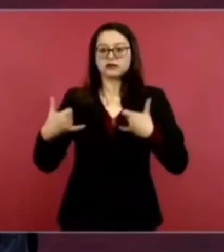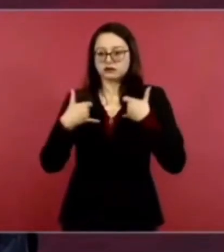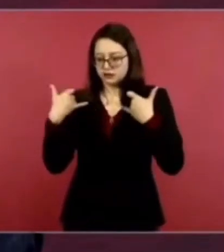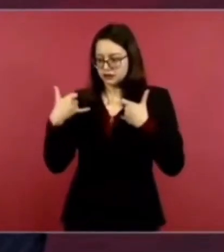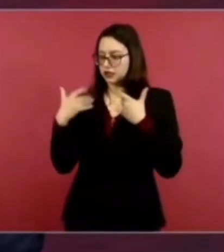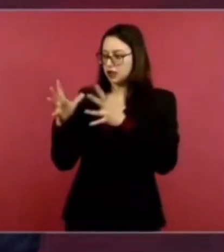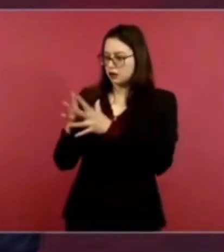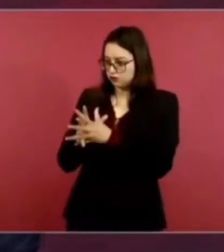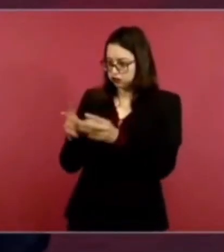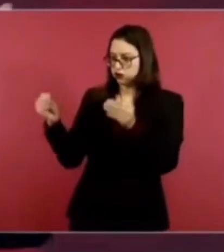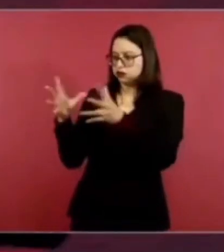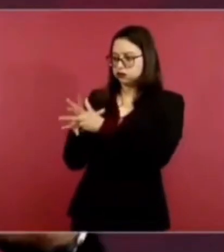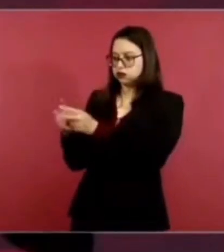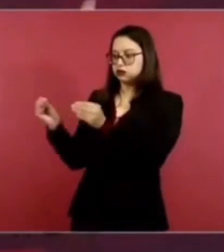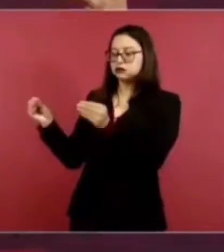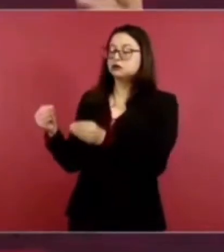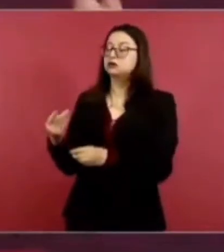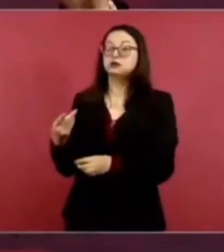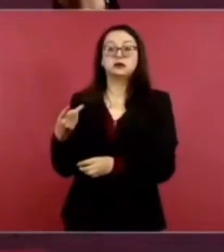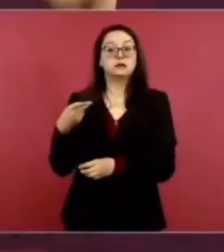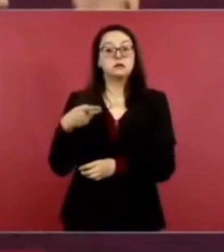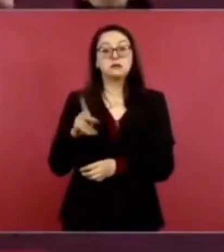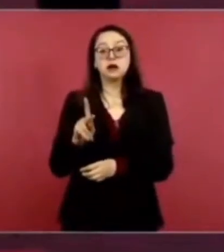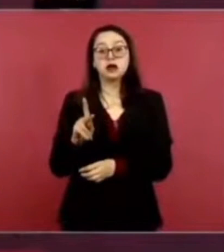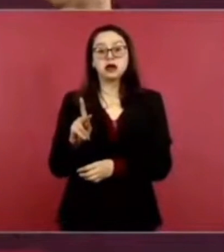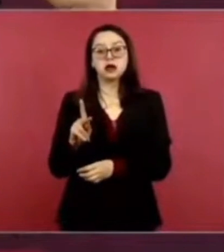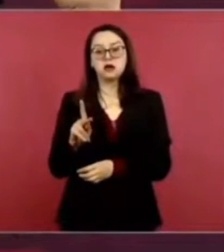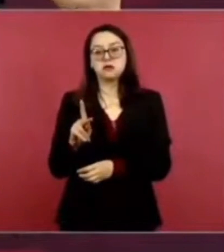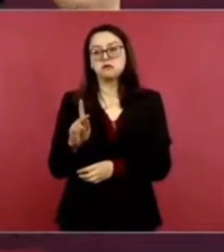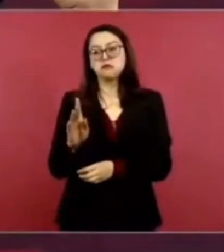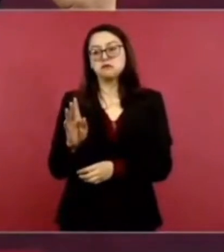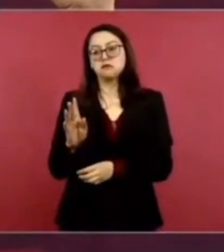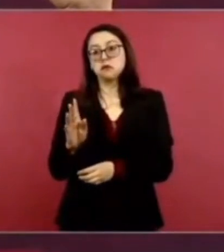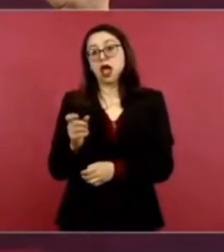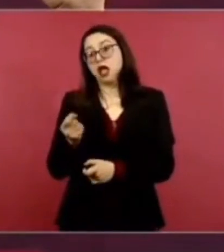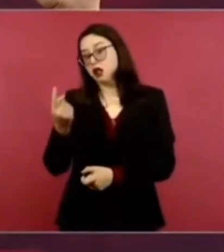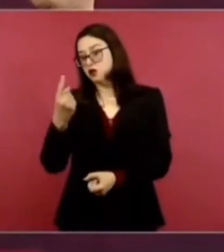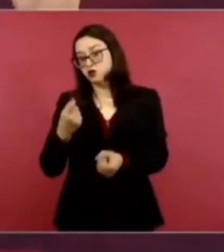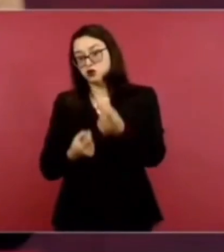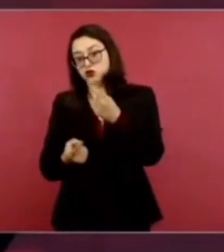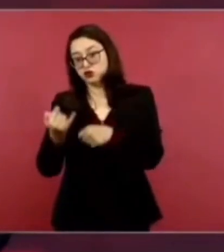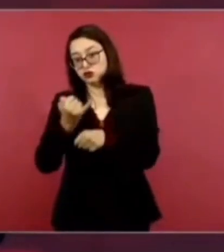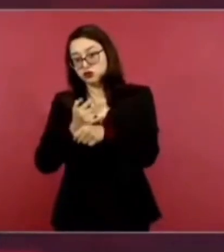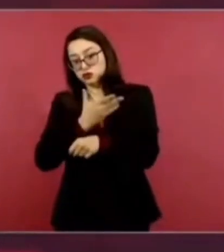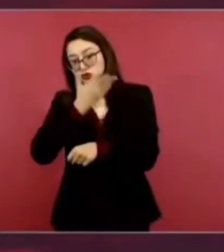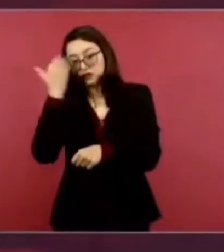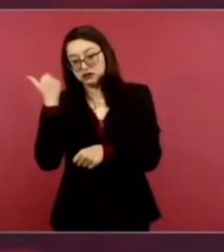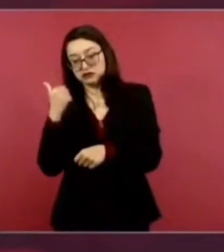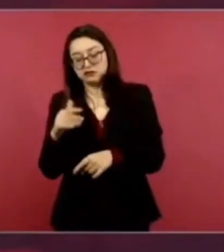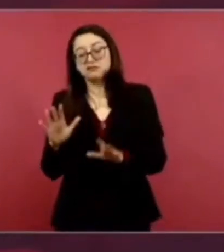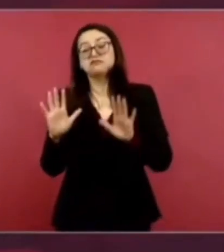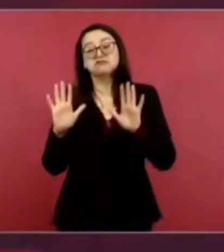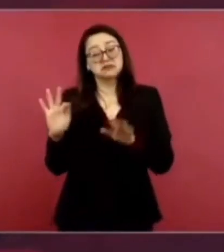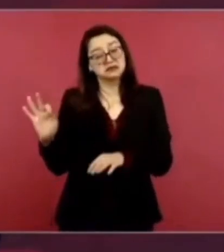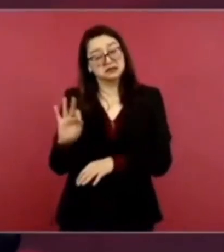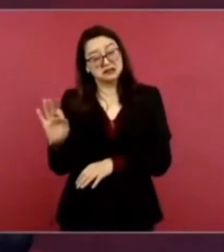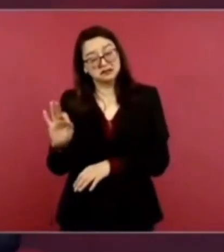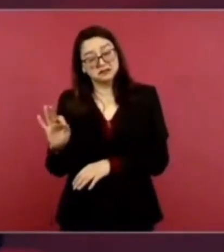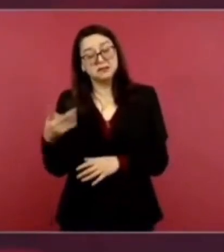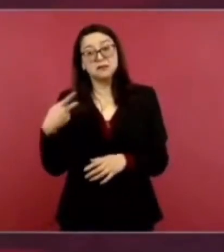jóvenes y hay posiblemente Quienes no El caso es